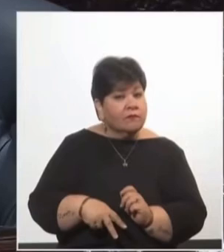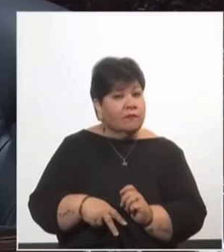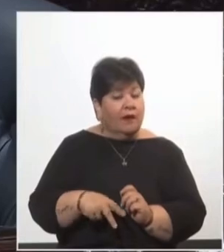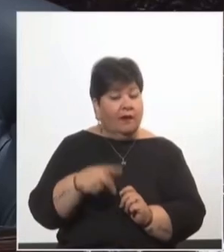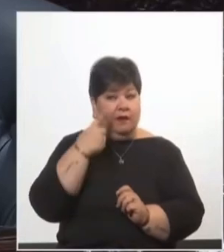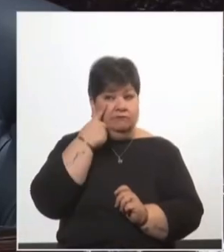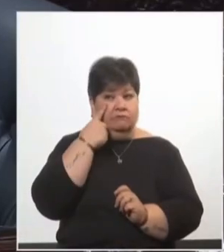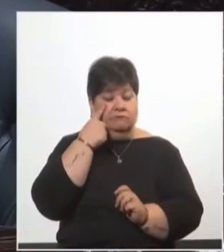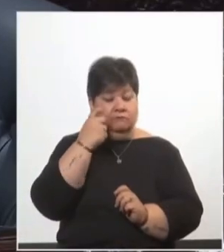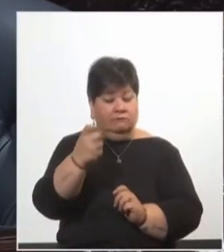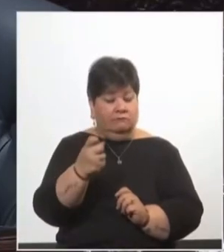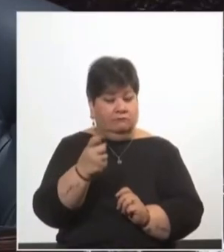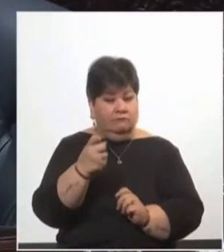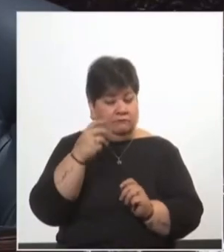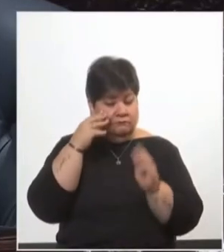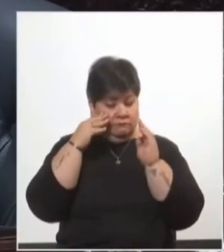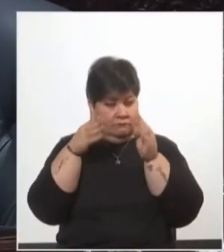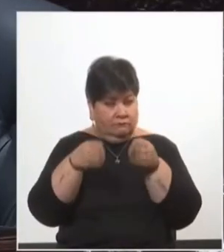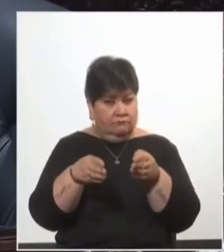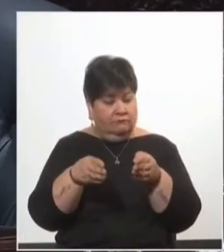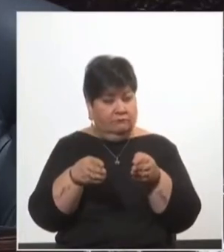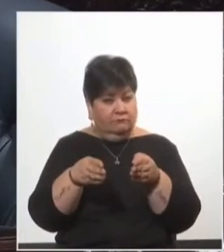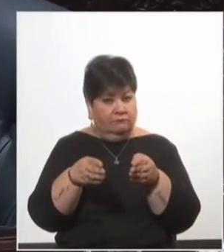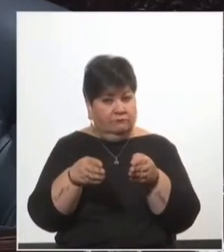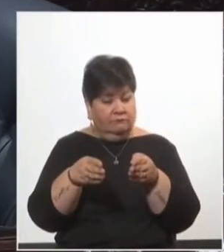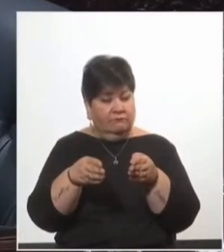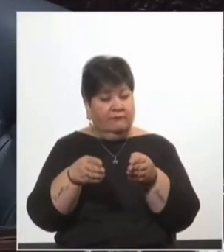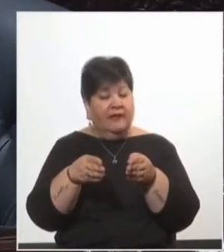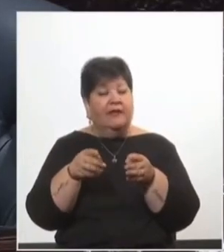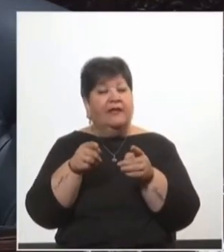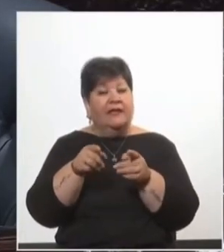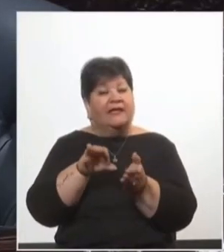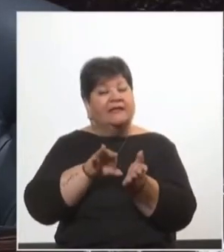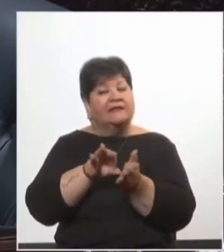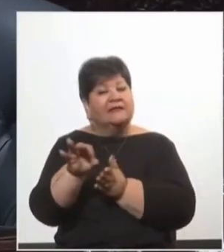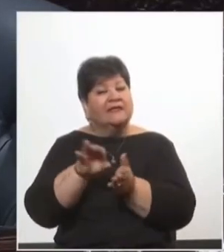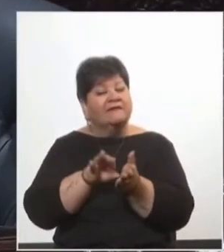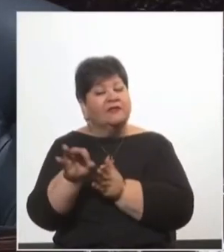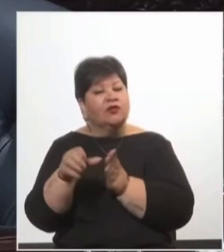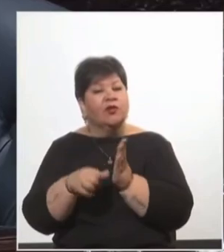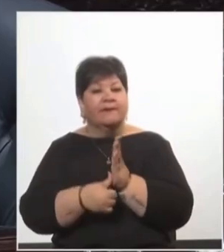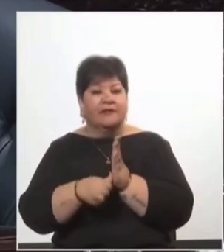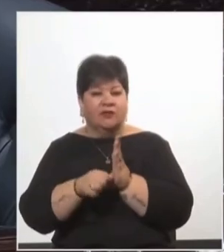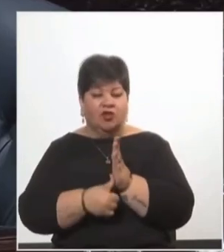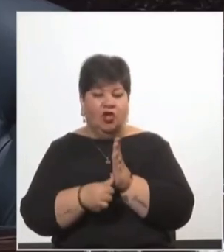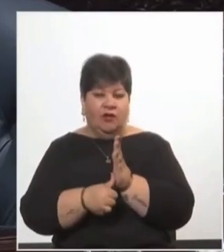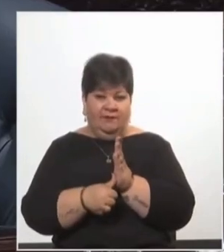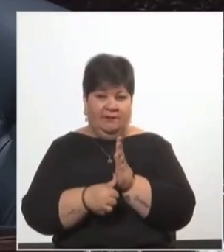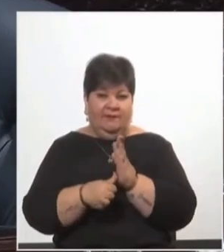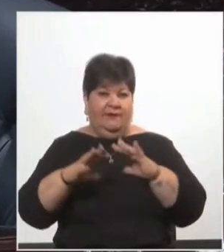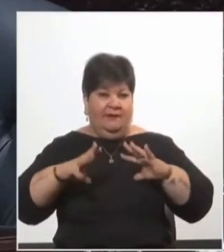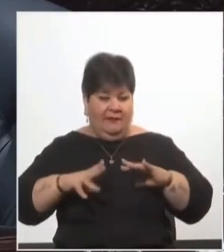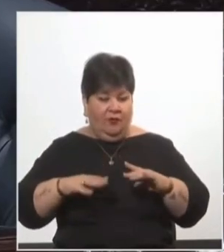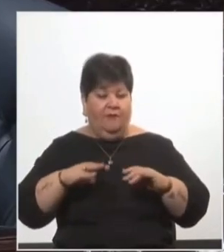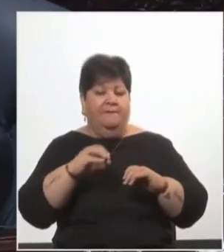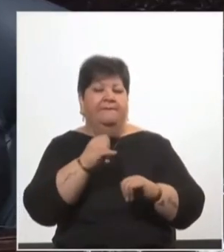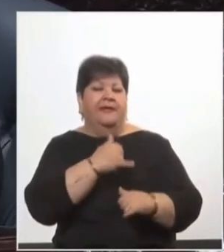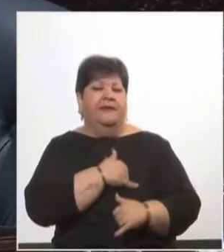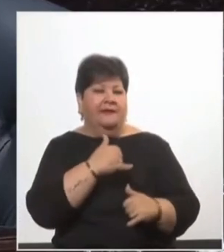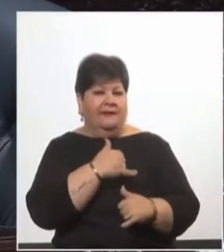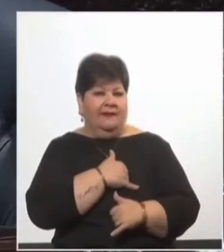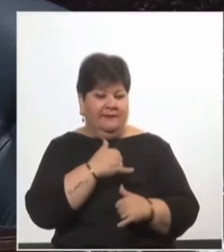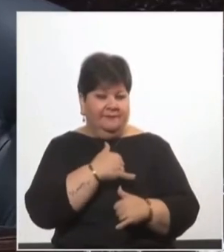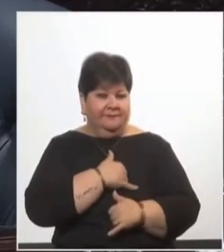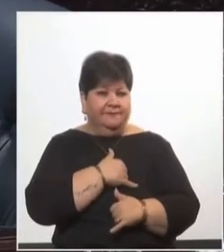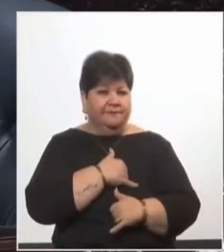cuenta. Y ni que hablar la situación del servicio de pensiones y retiros militares, ¿verdad? En ese contexto